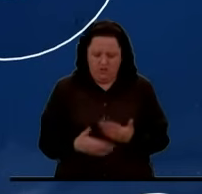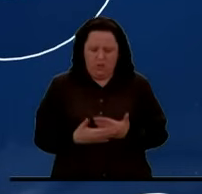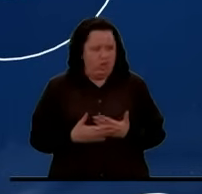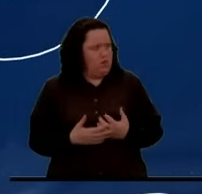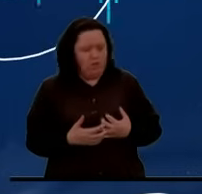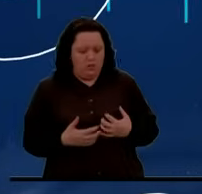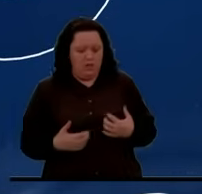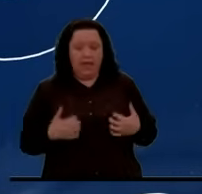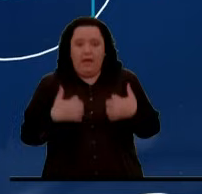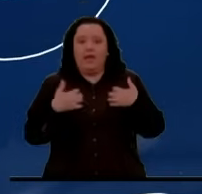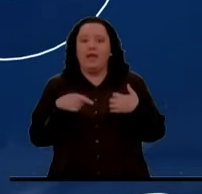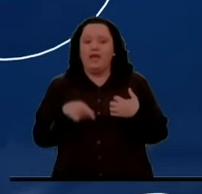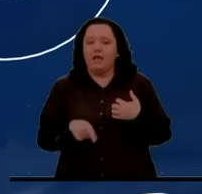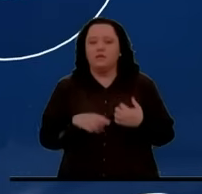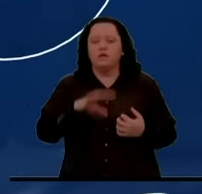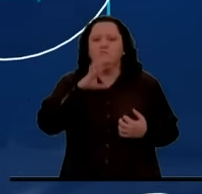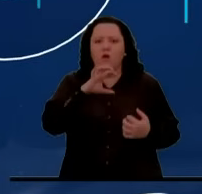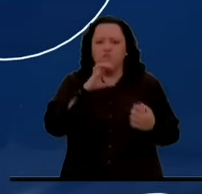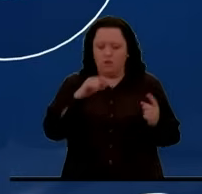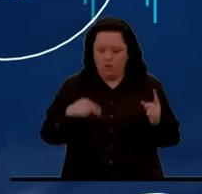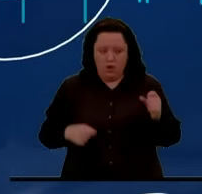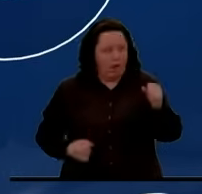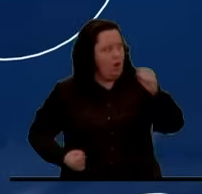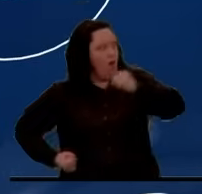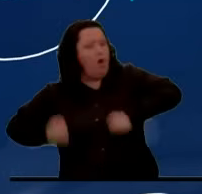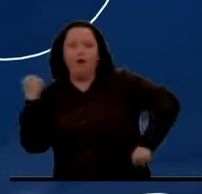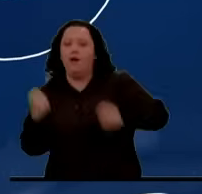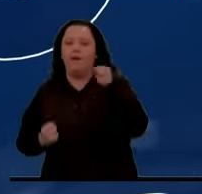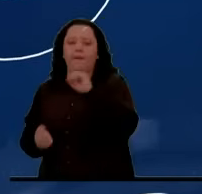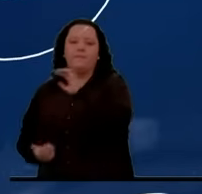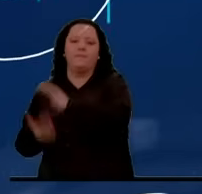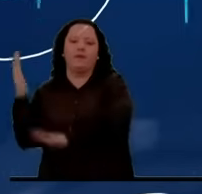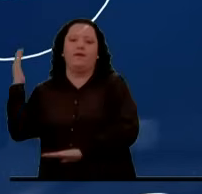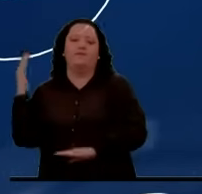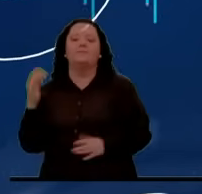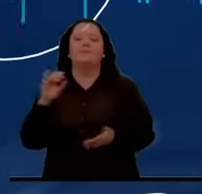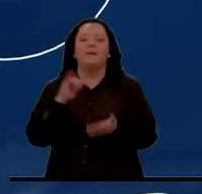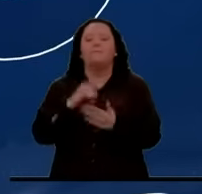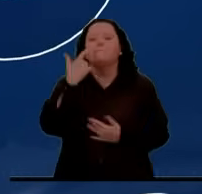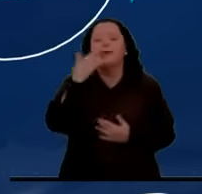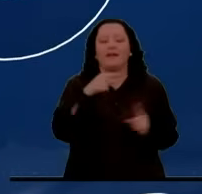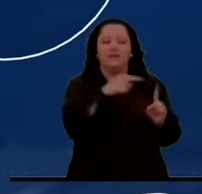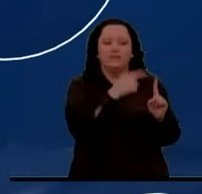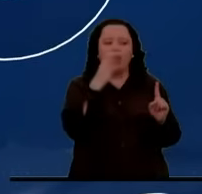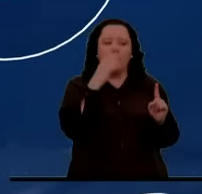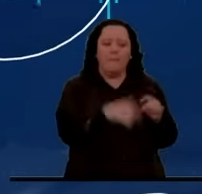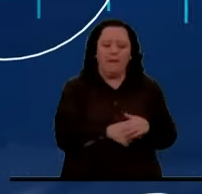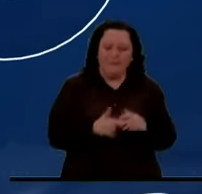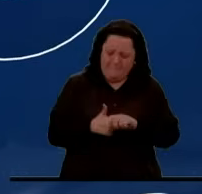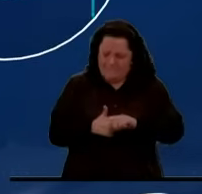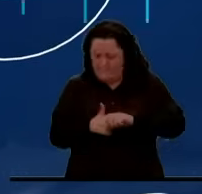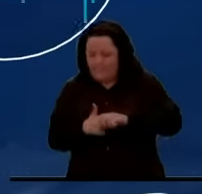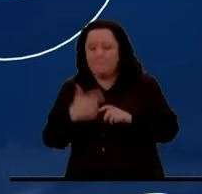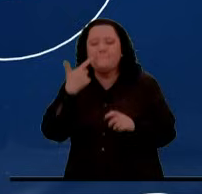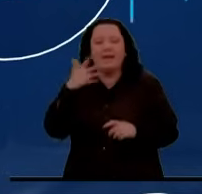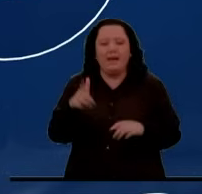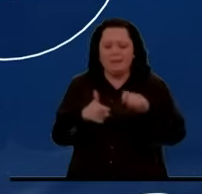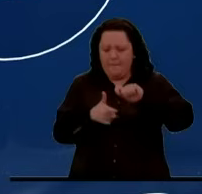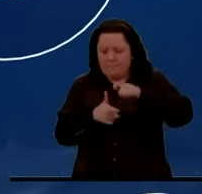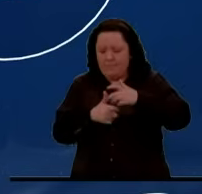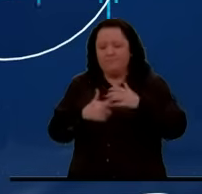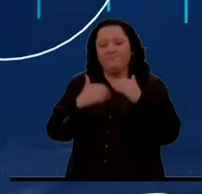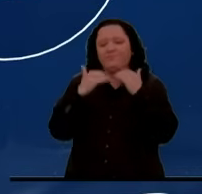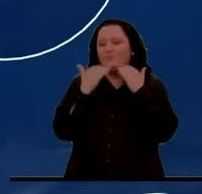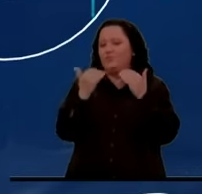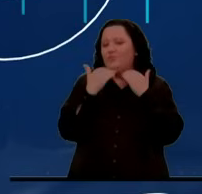el que primero ladró, entonces yo salgo corriendo. Sí, parece que el sujeto se le trabó el arma, no sé,